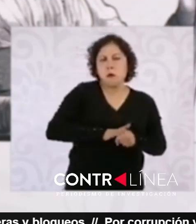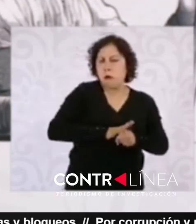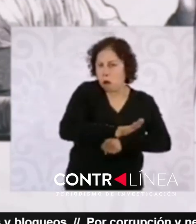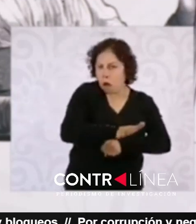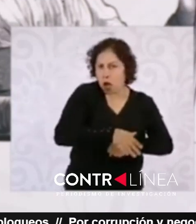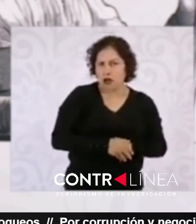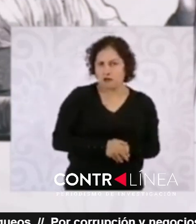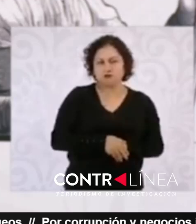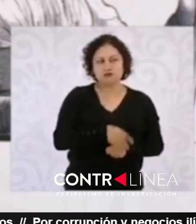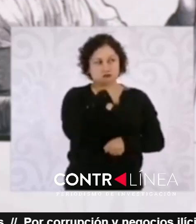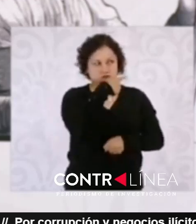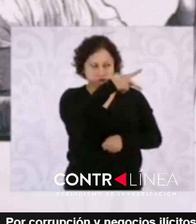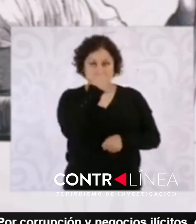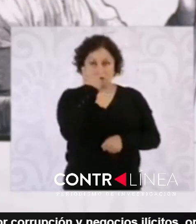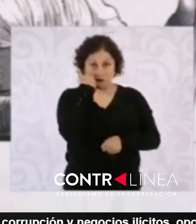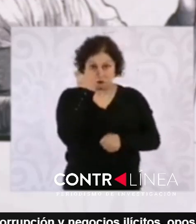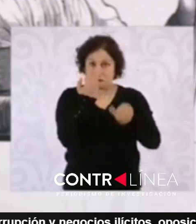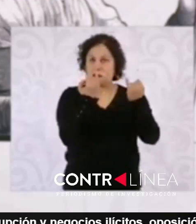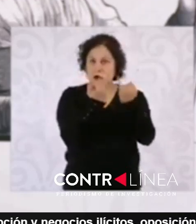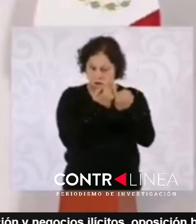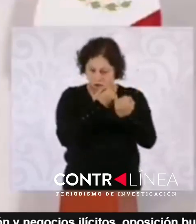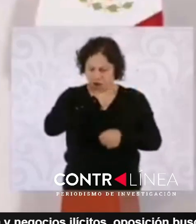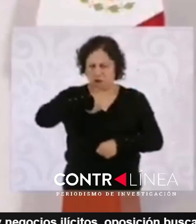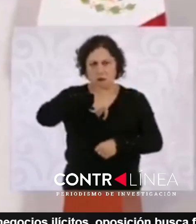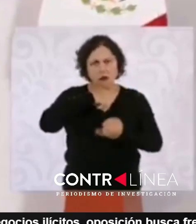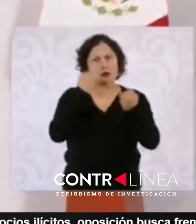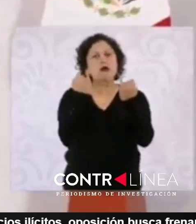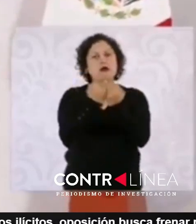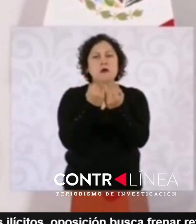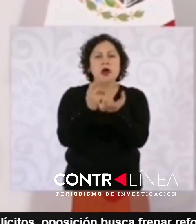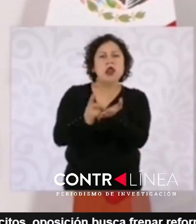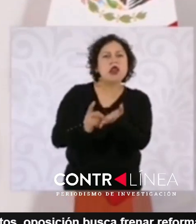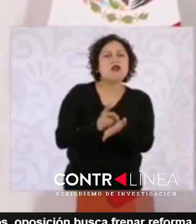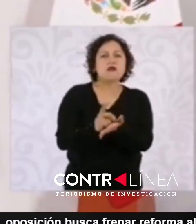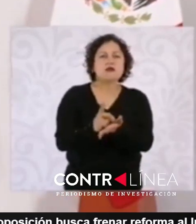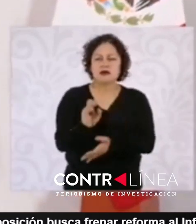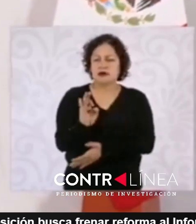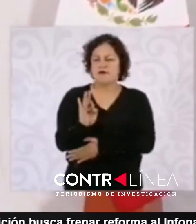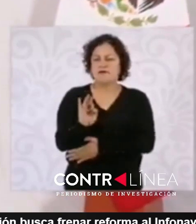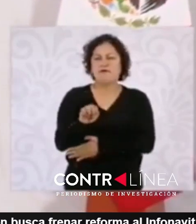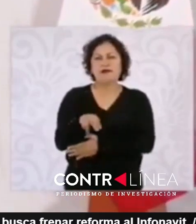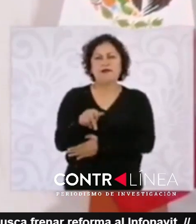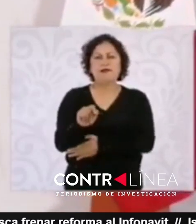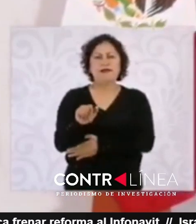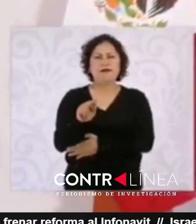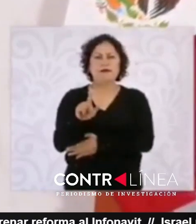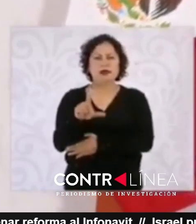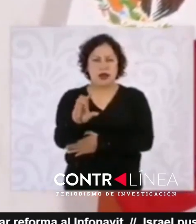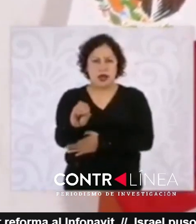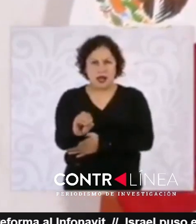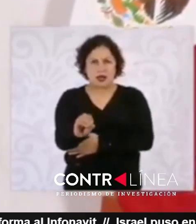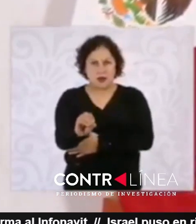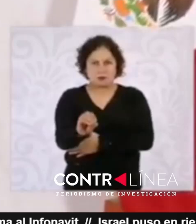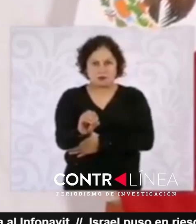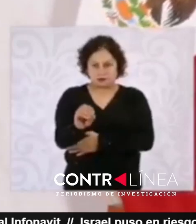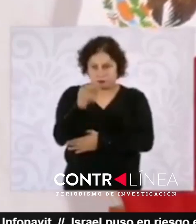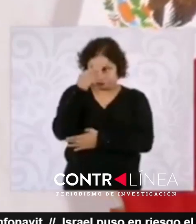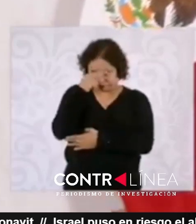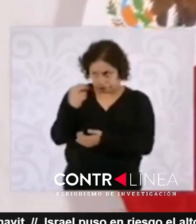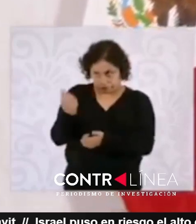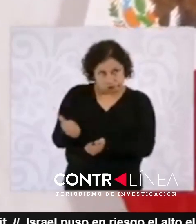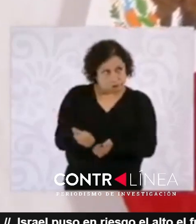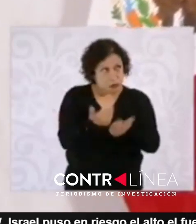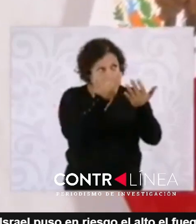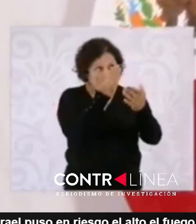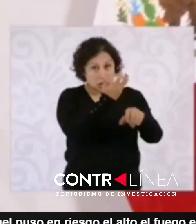el tráfico de fentanilo que se da de México a Estados Unidos y de otras drogas, no